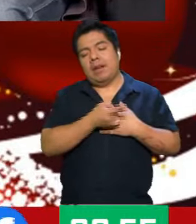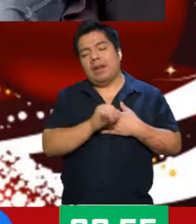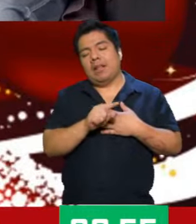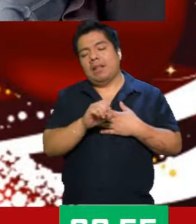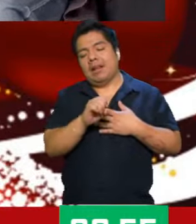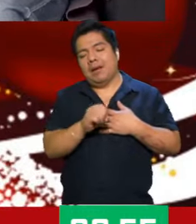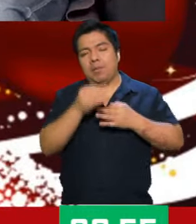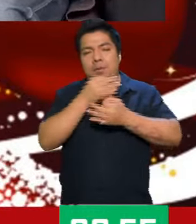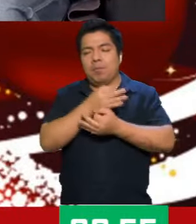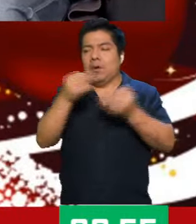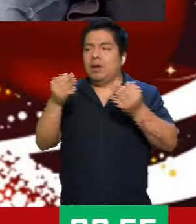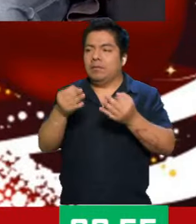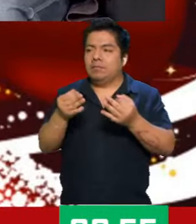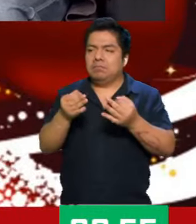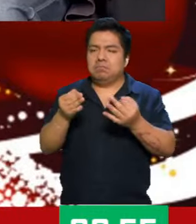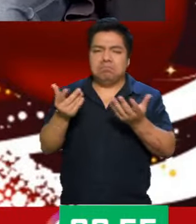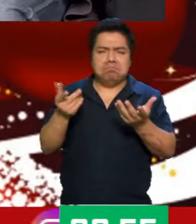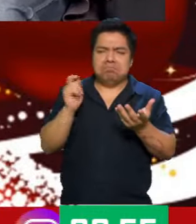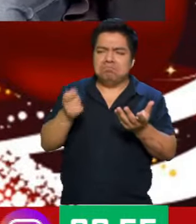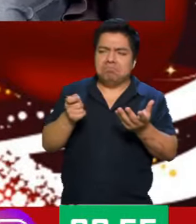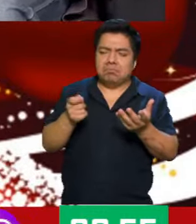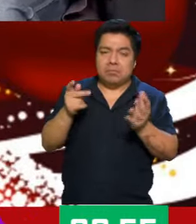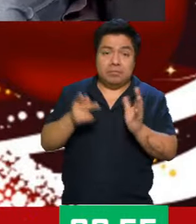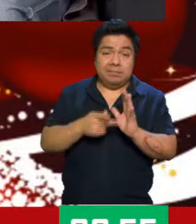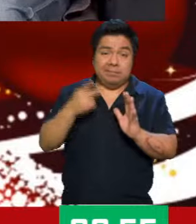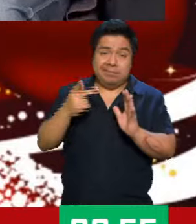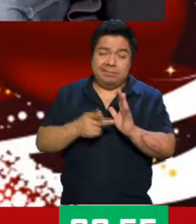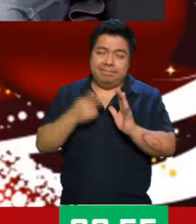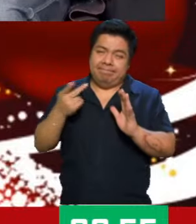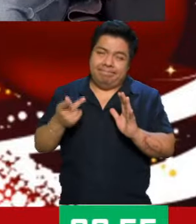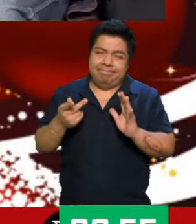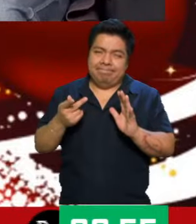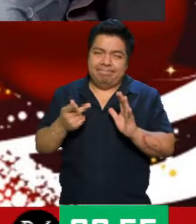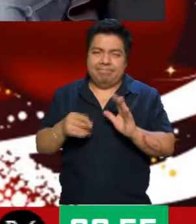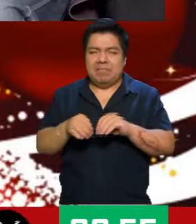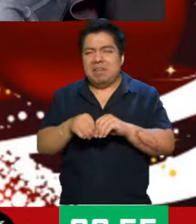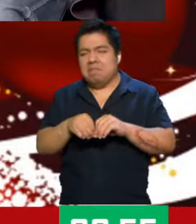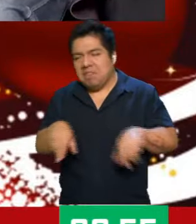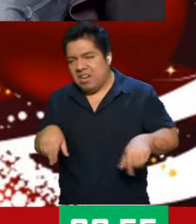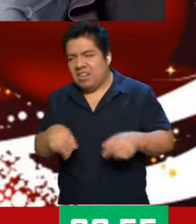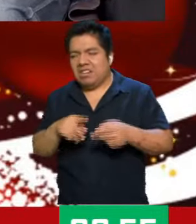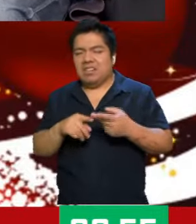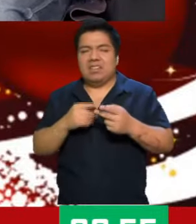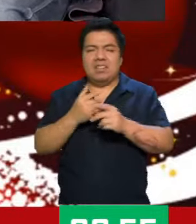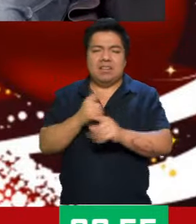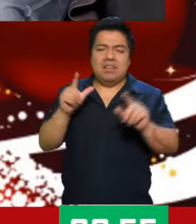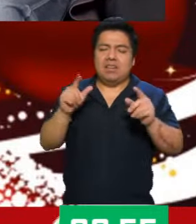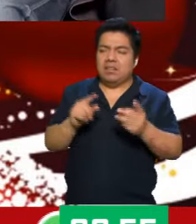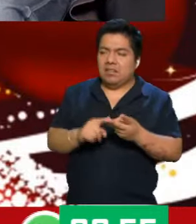Campo, pues habla, ¿no?, otra vez de la derrota, la libertad, del